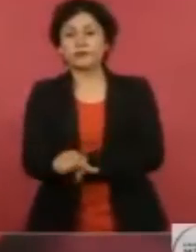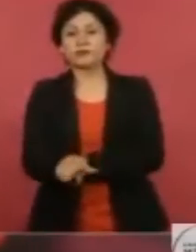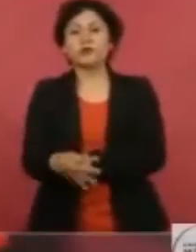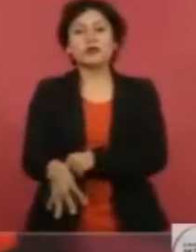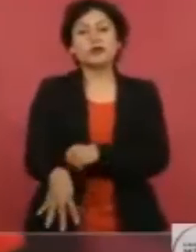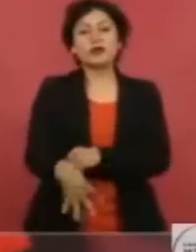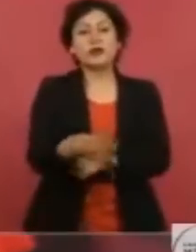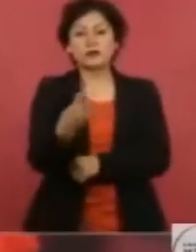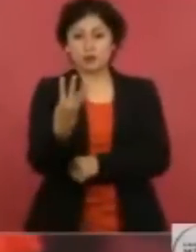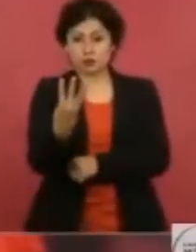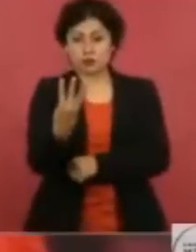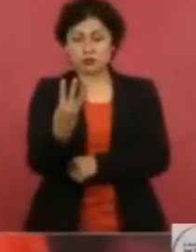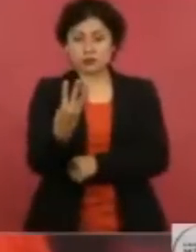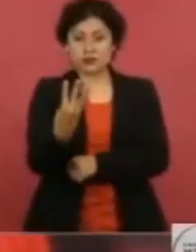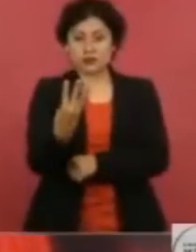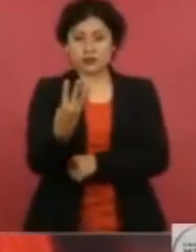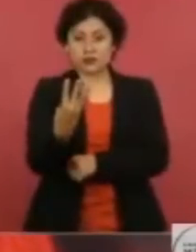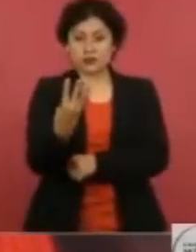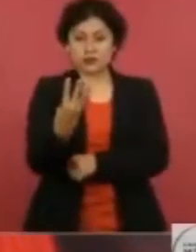notifican